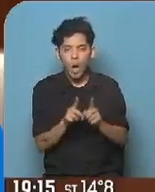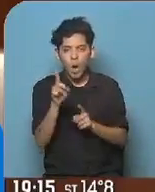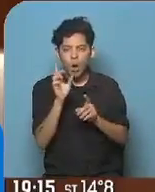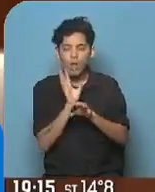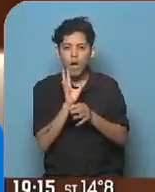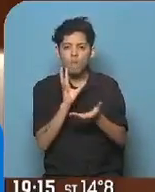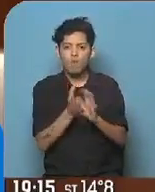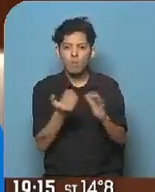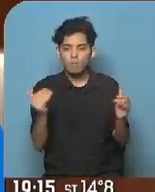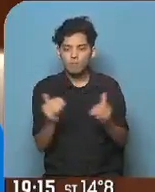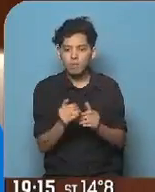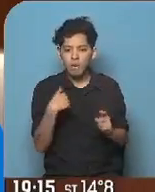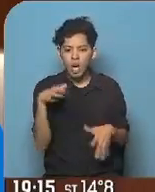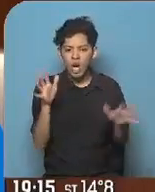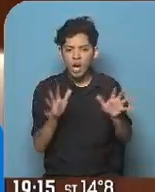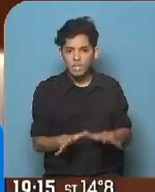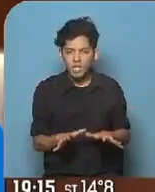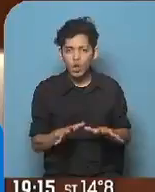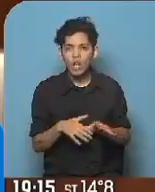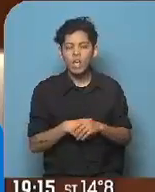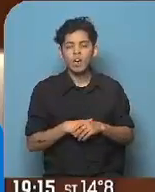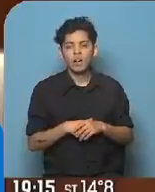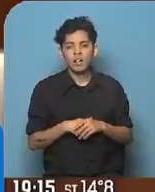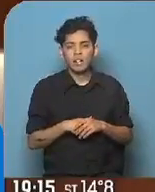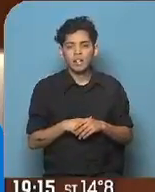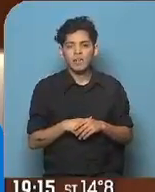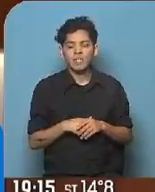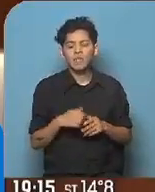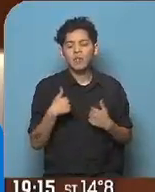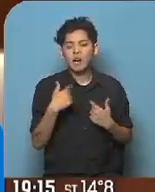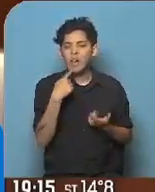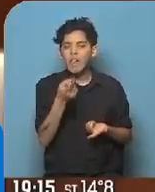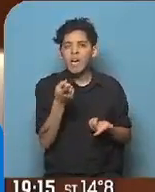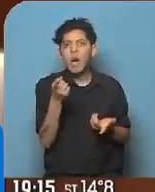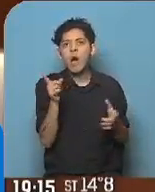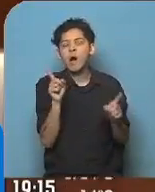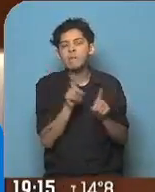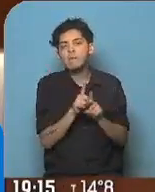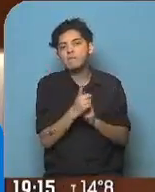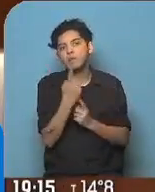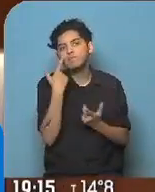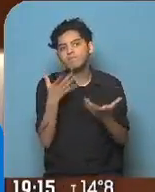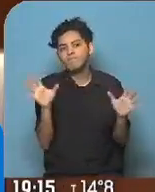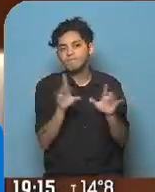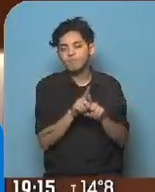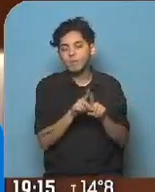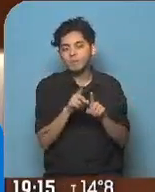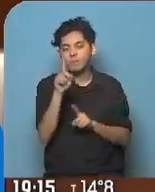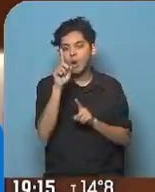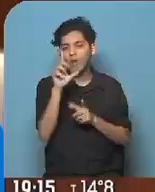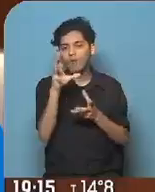de achique de la estructura esta cosa de mostrar alguna clase de gestos respecto a